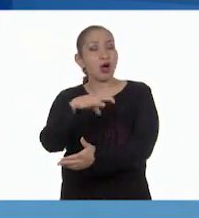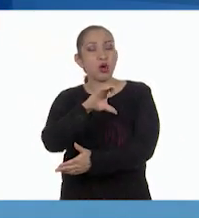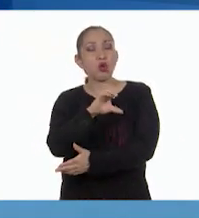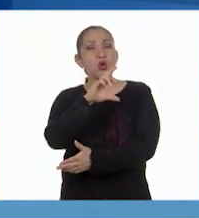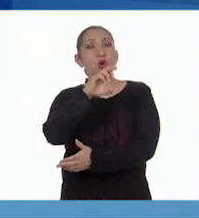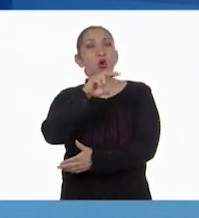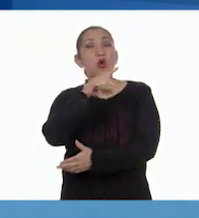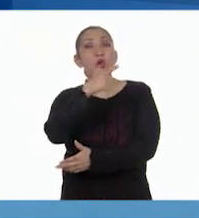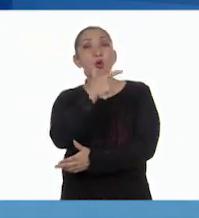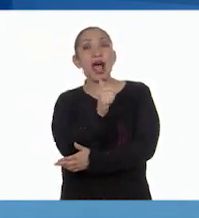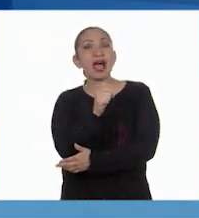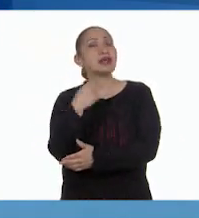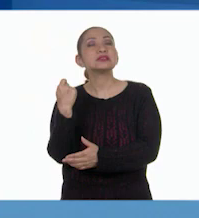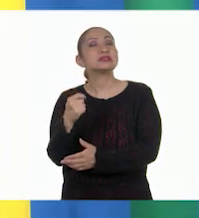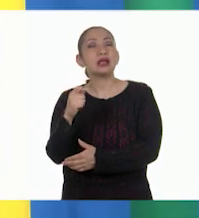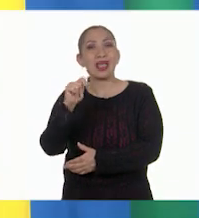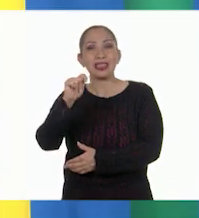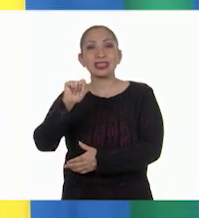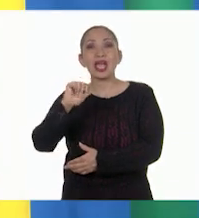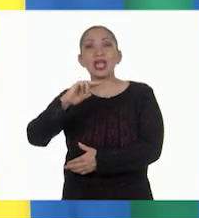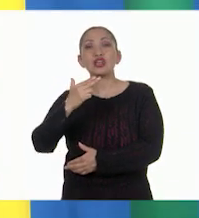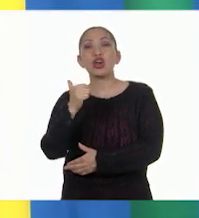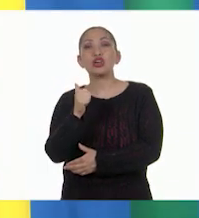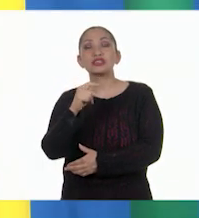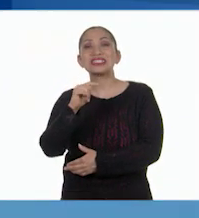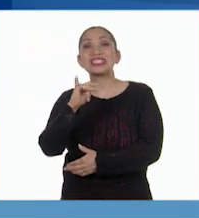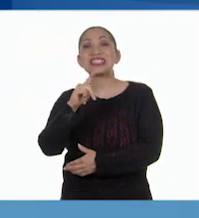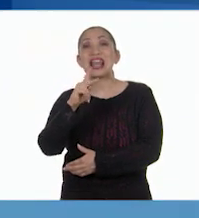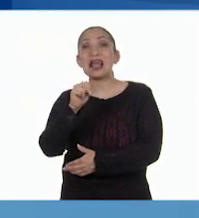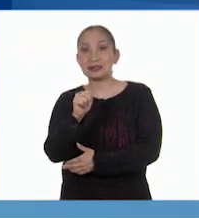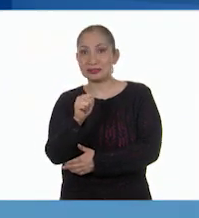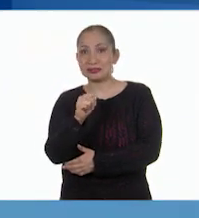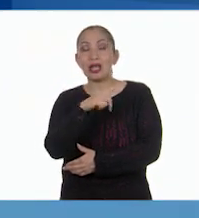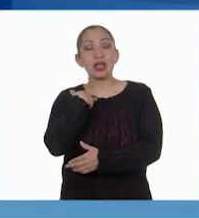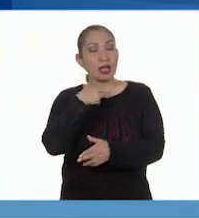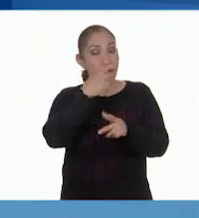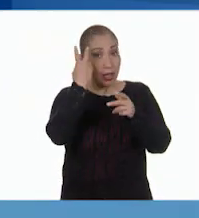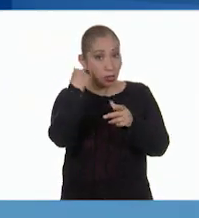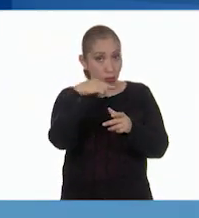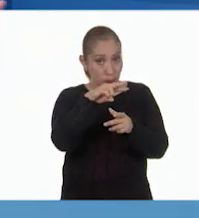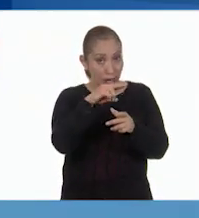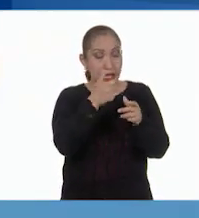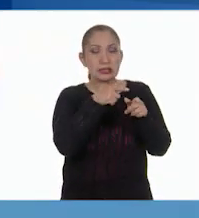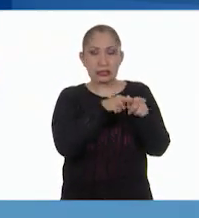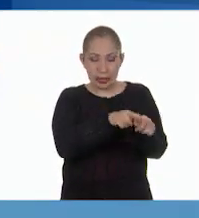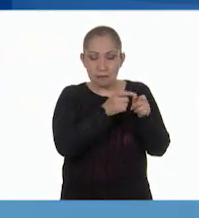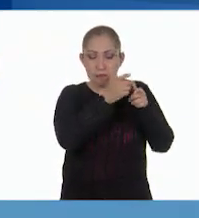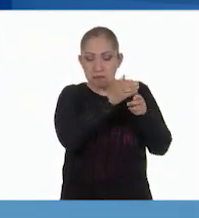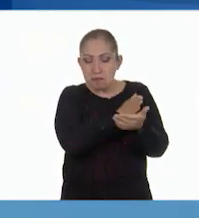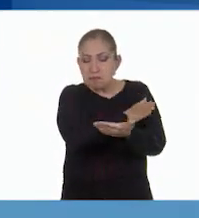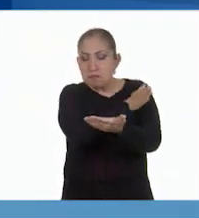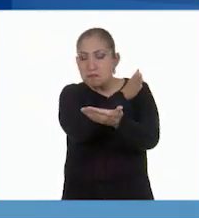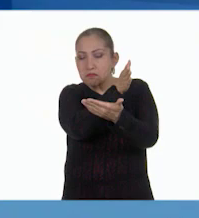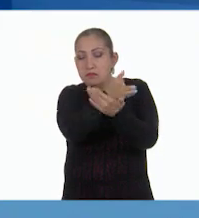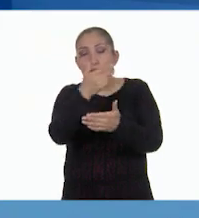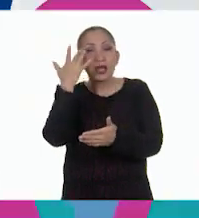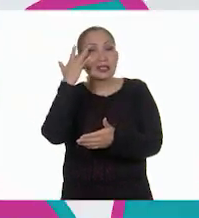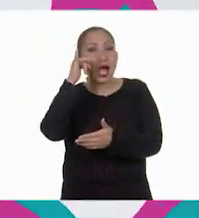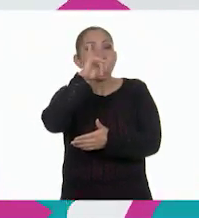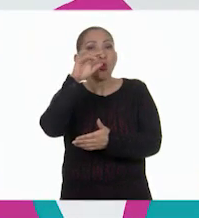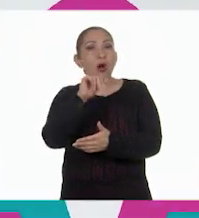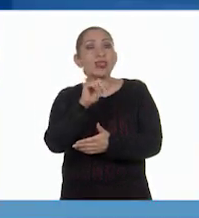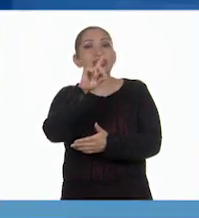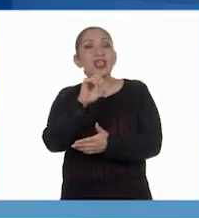es decir, Tenochtitlan. La expedición siguió su camino por la costa, llegando a lo que hoy conocemos como San Juan de